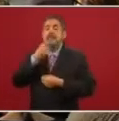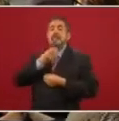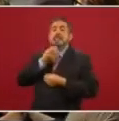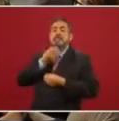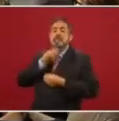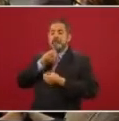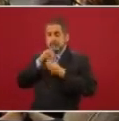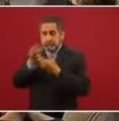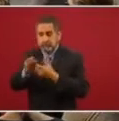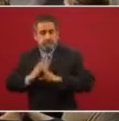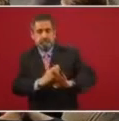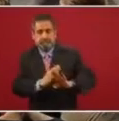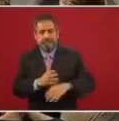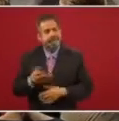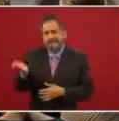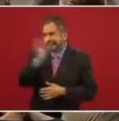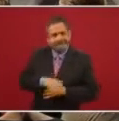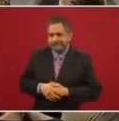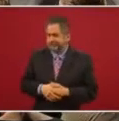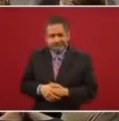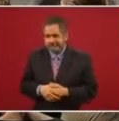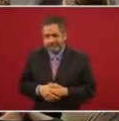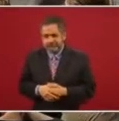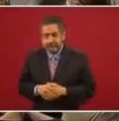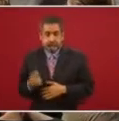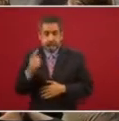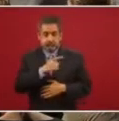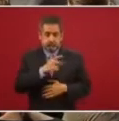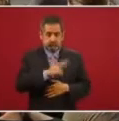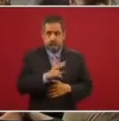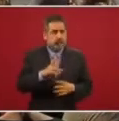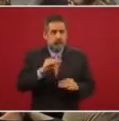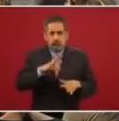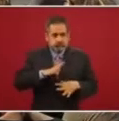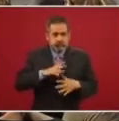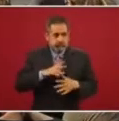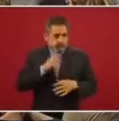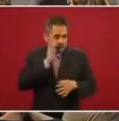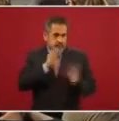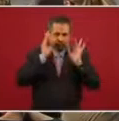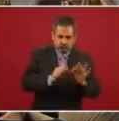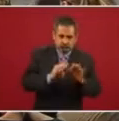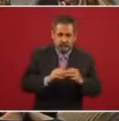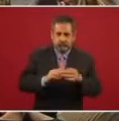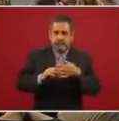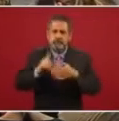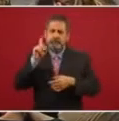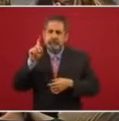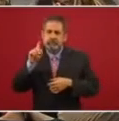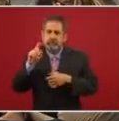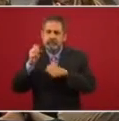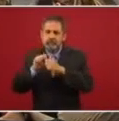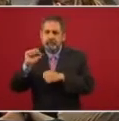ese es el mito realidad no no hay evidencia de que estas prácticas protejan a las personas de contraer con